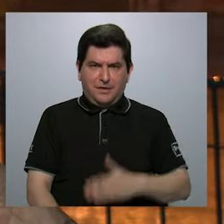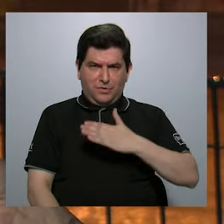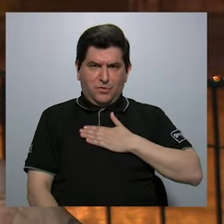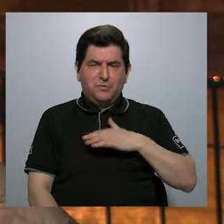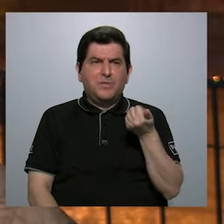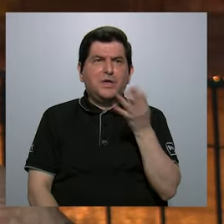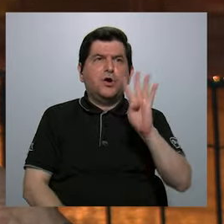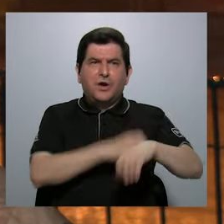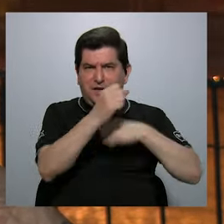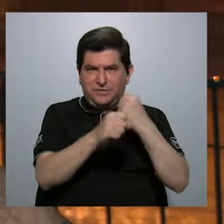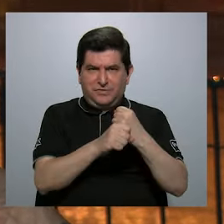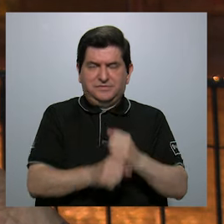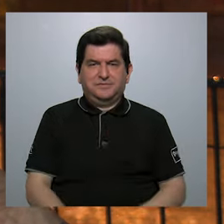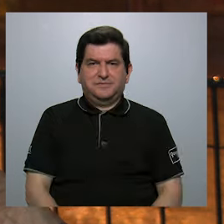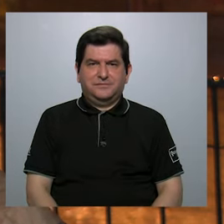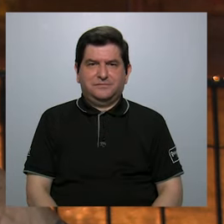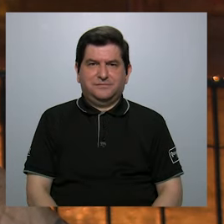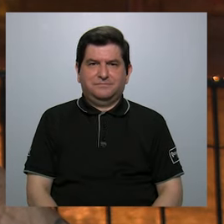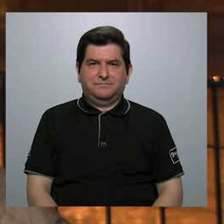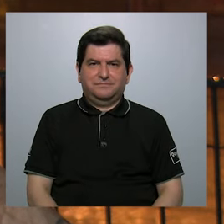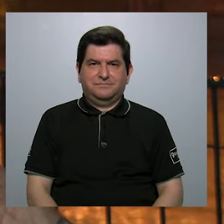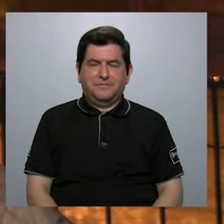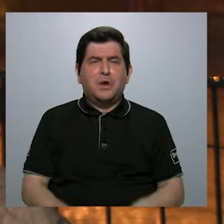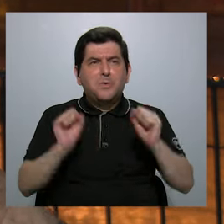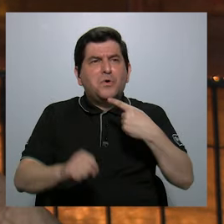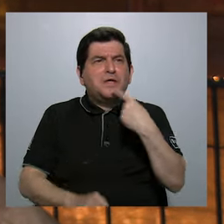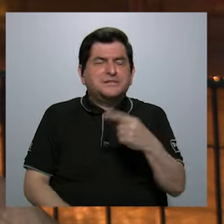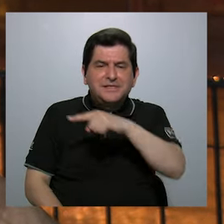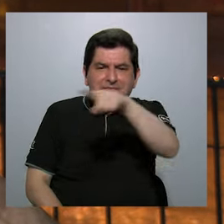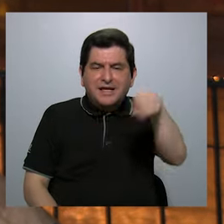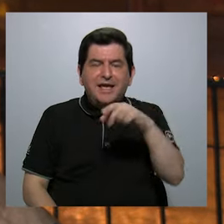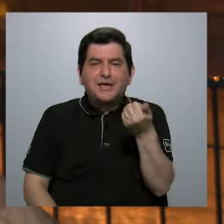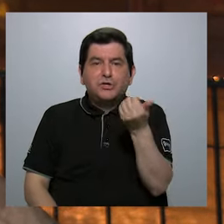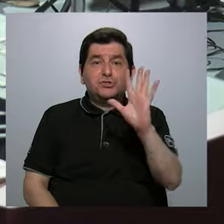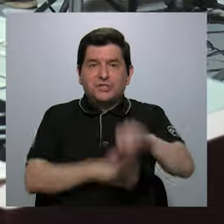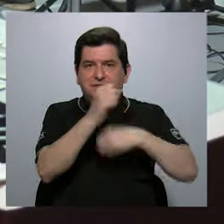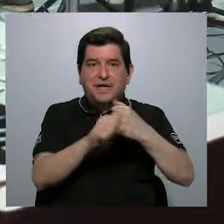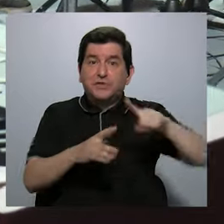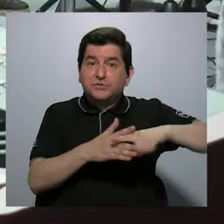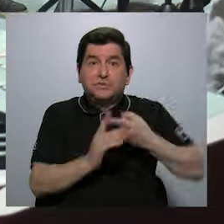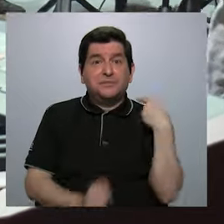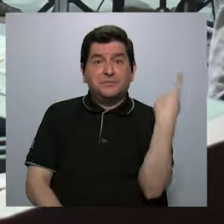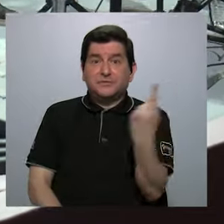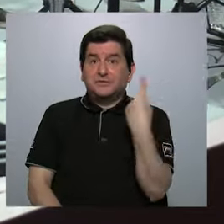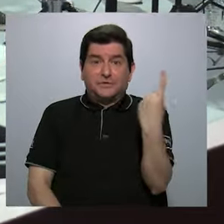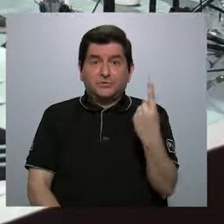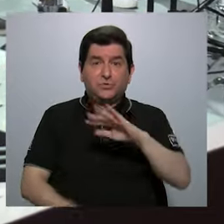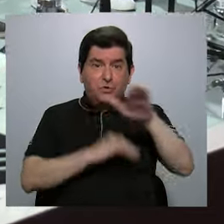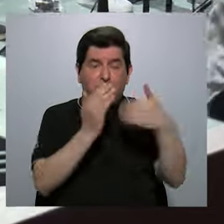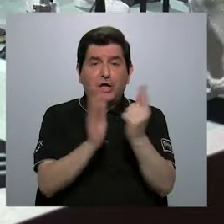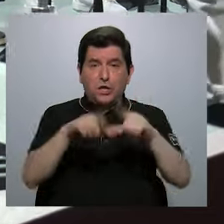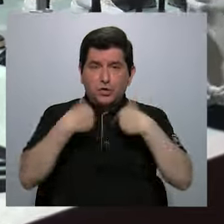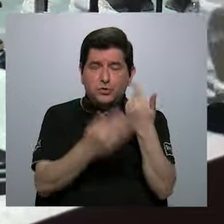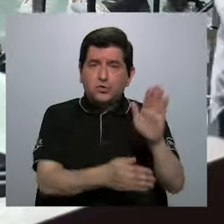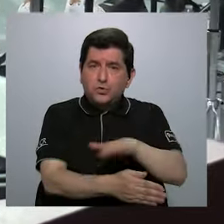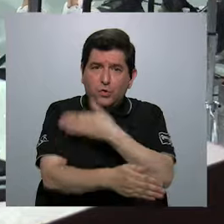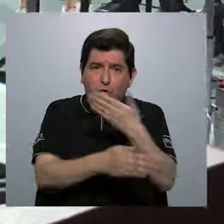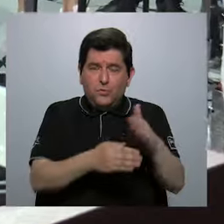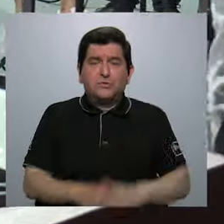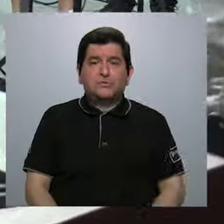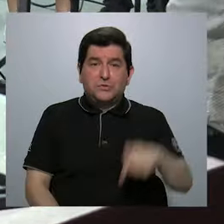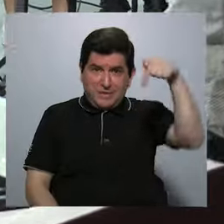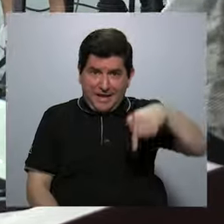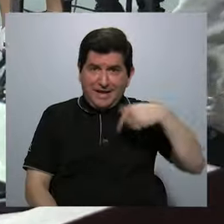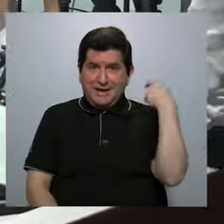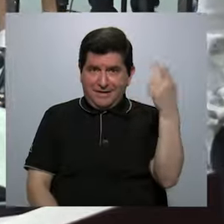14 años y puede decir que tiene como 15 años, porque ellos empezaron solitos. En todas las orquestas, en todos los grupos que pueden haber